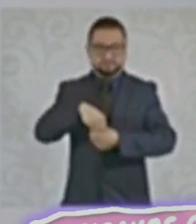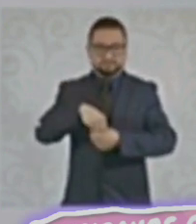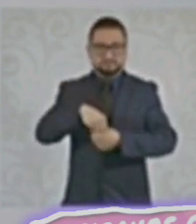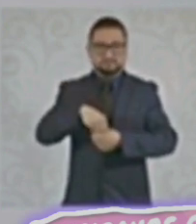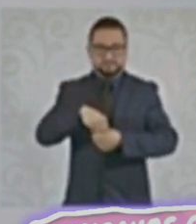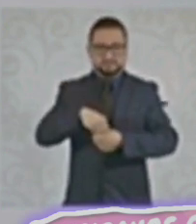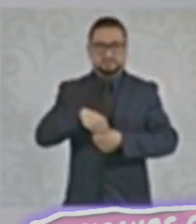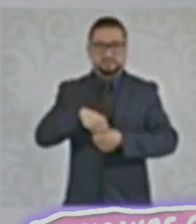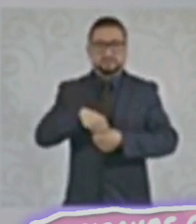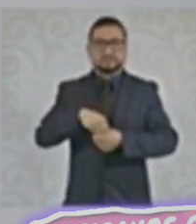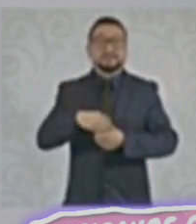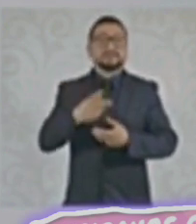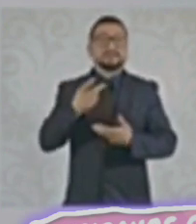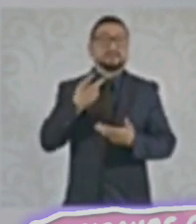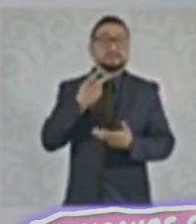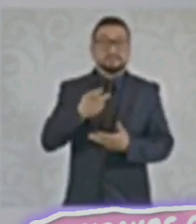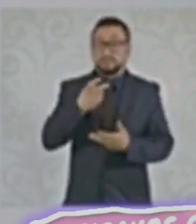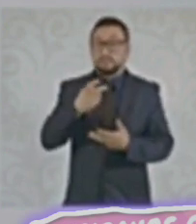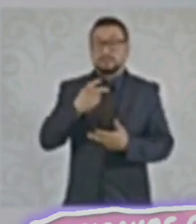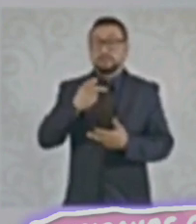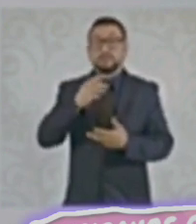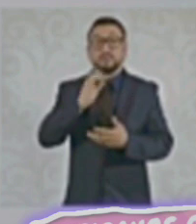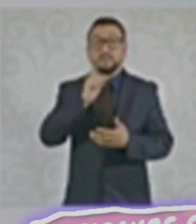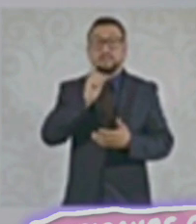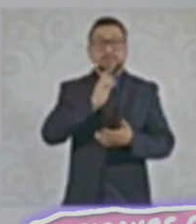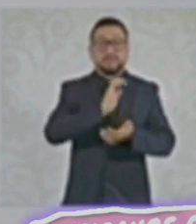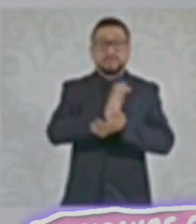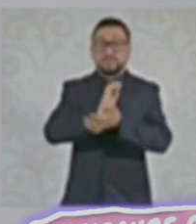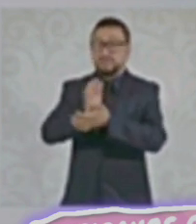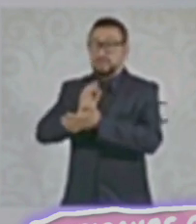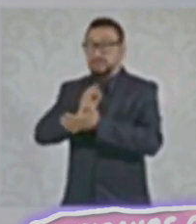y la erradicación de cualquier forma de discriminación.